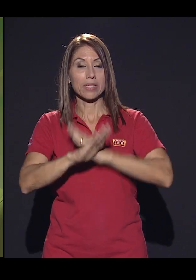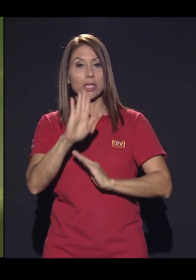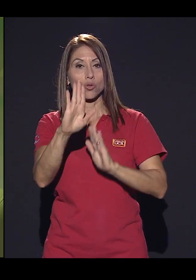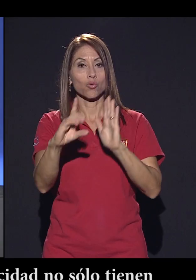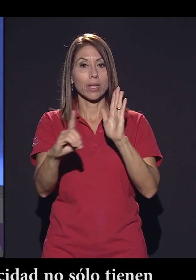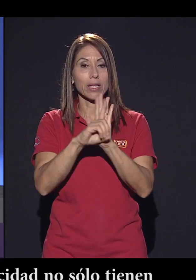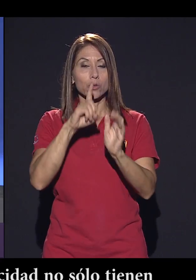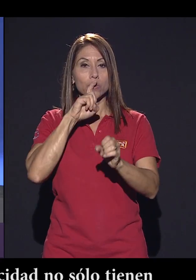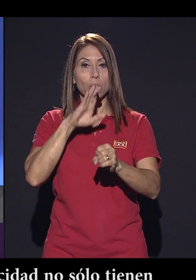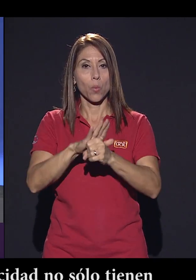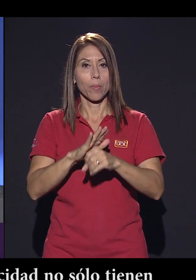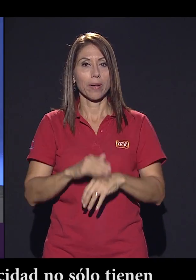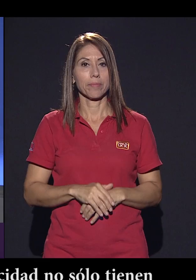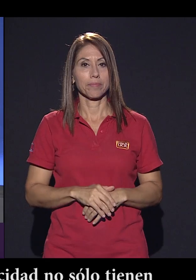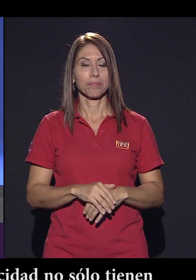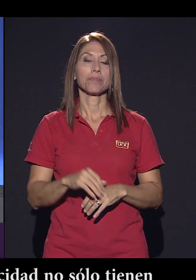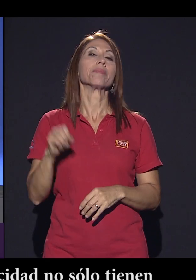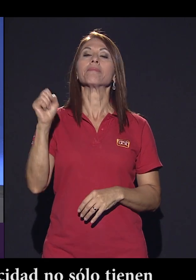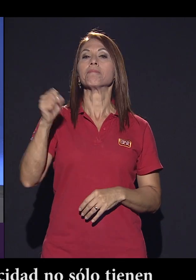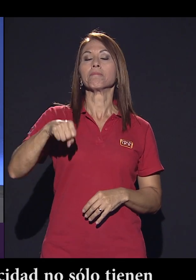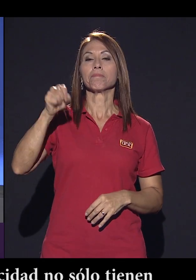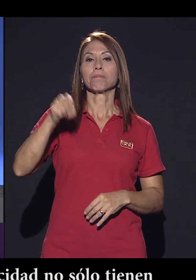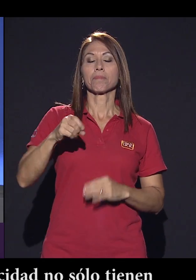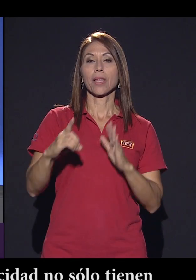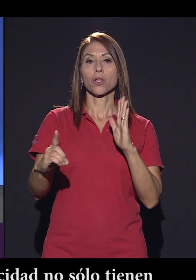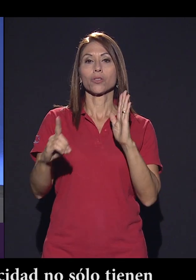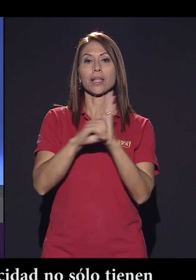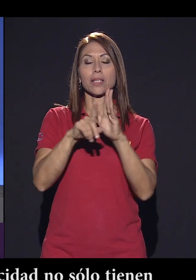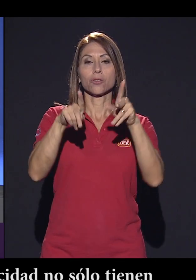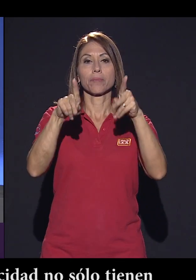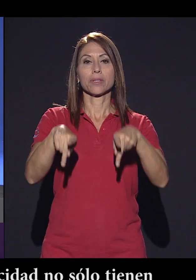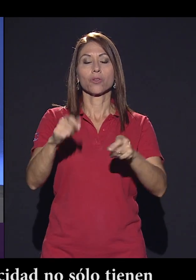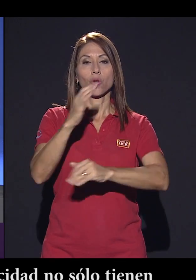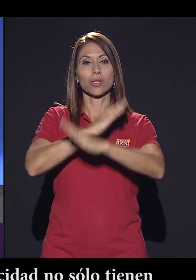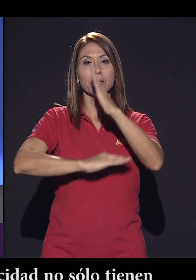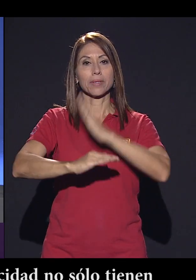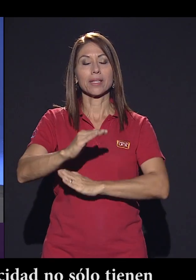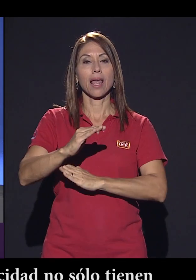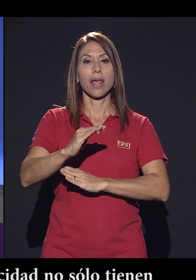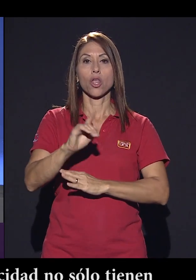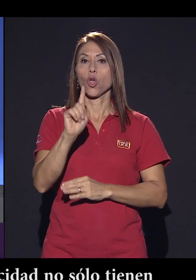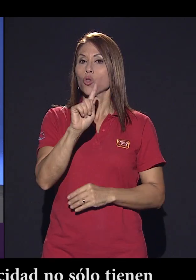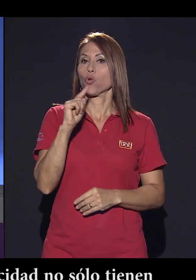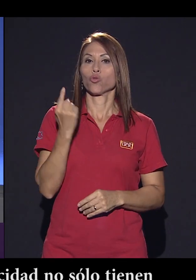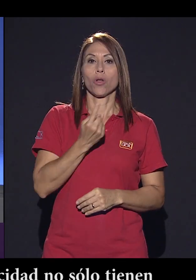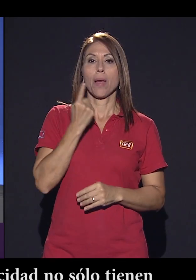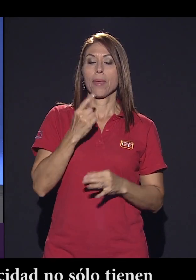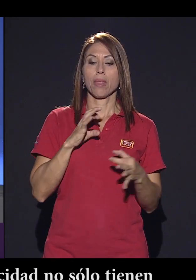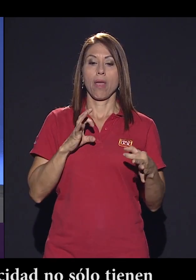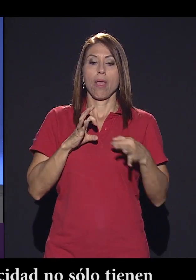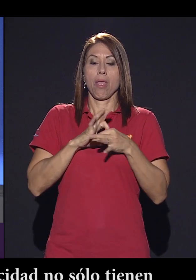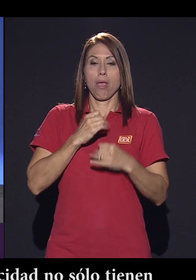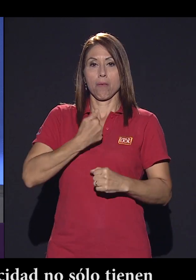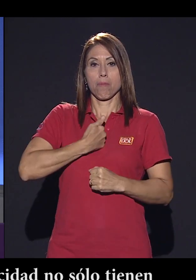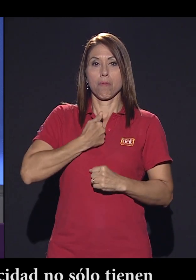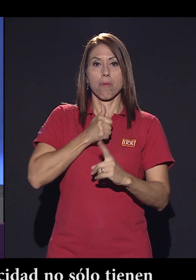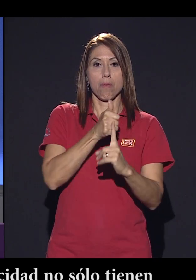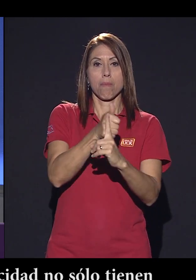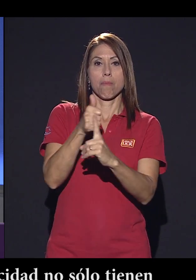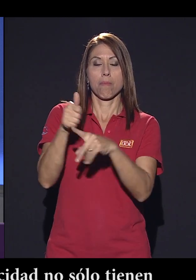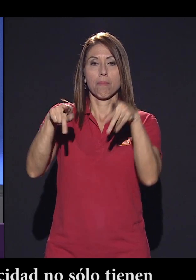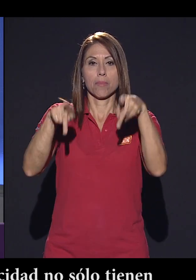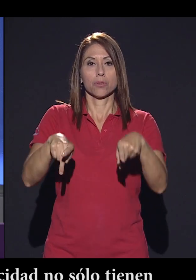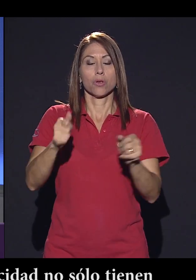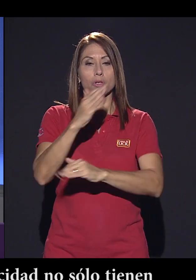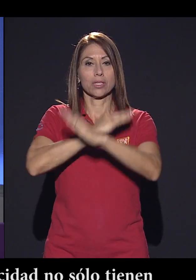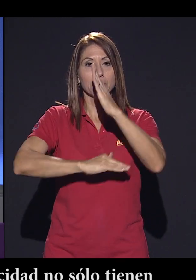cumplan? Sí, los derechos de las personas con discapacidad no solo tienen que ver con las personas